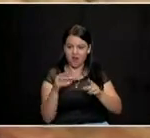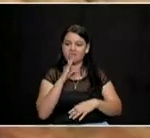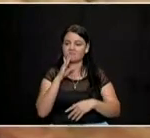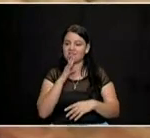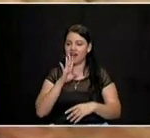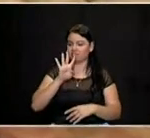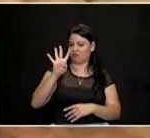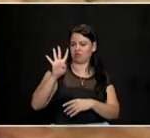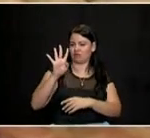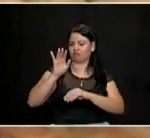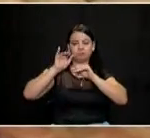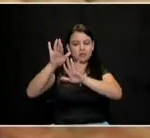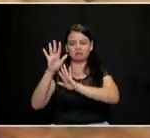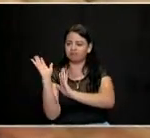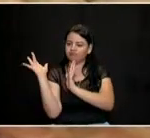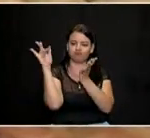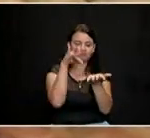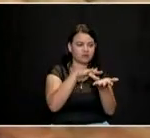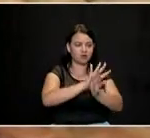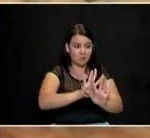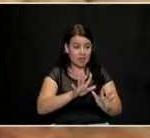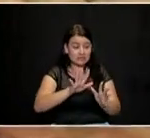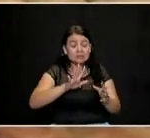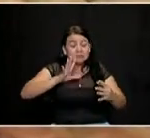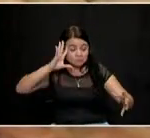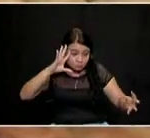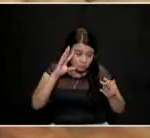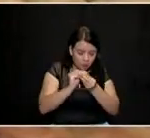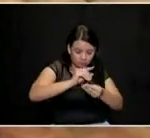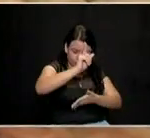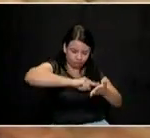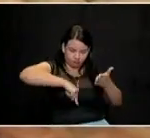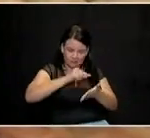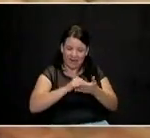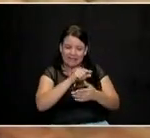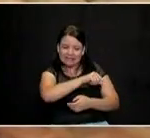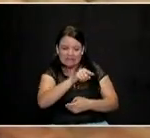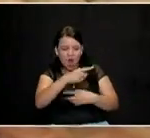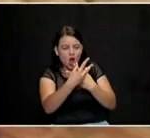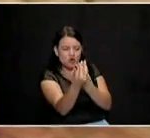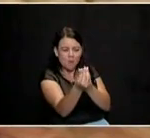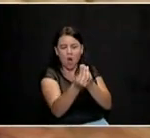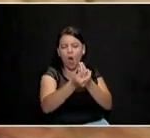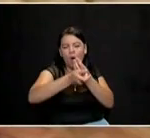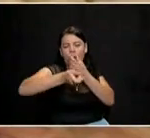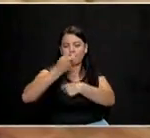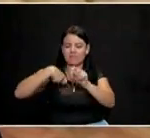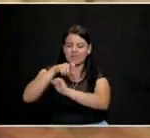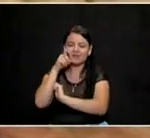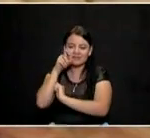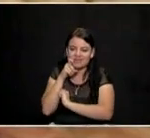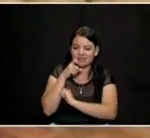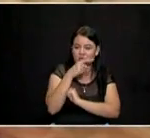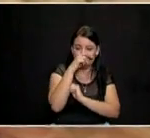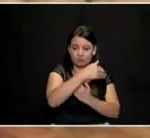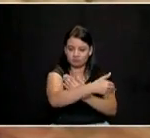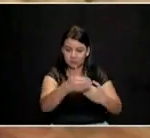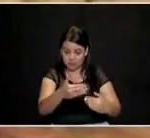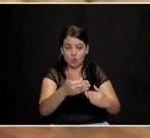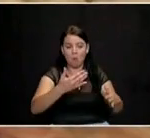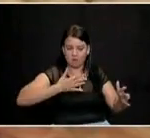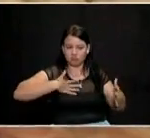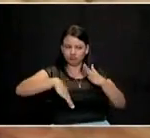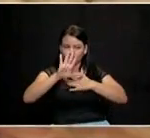compromiso para combatir la explotación sexual y comercial de niños niñas y adolescentes y para poder hacerlo hay que entender el problema